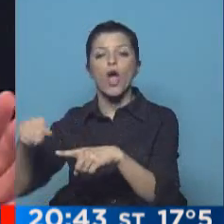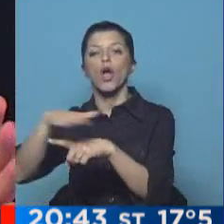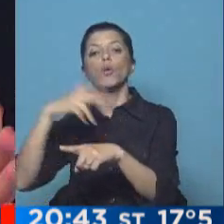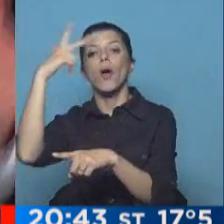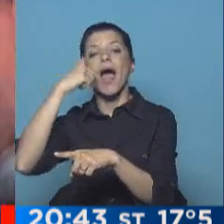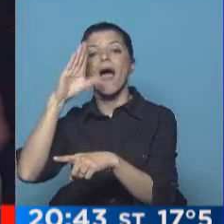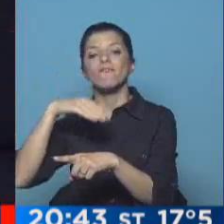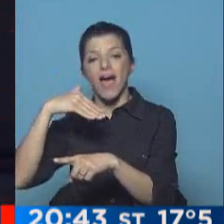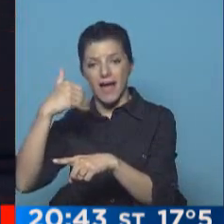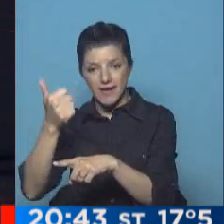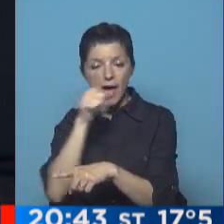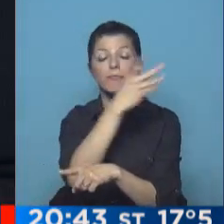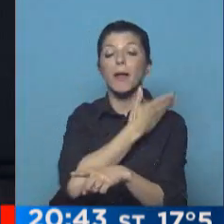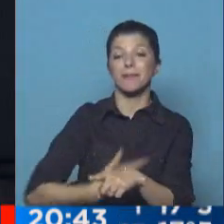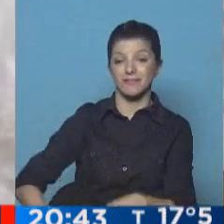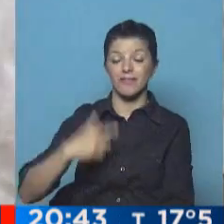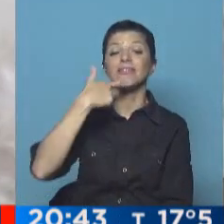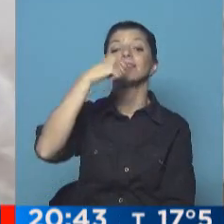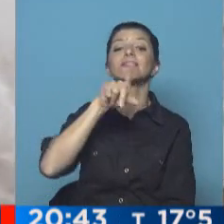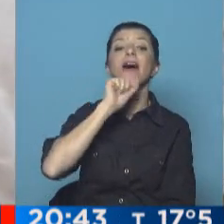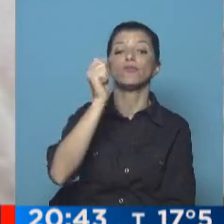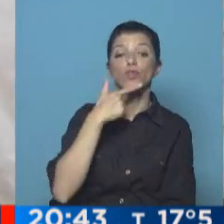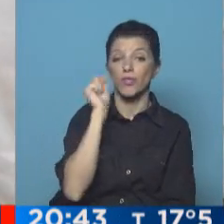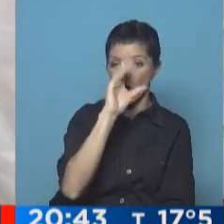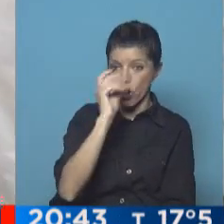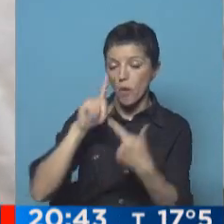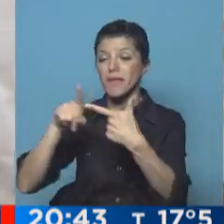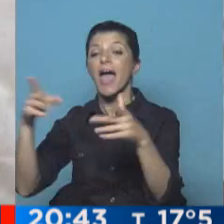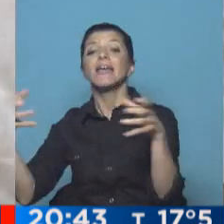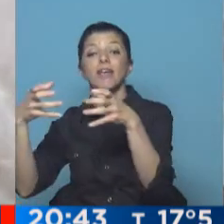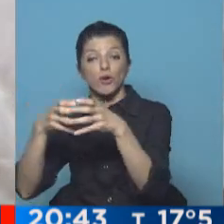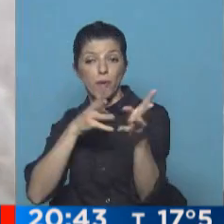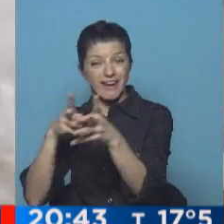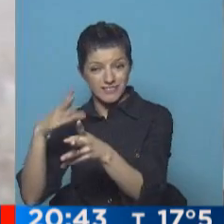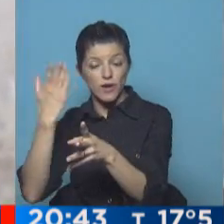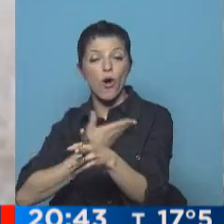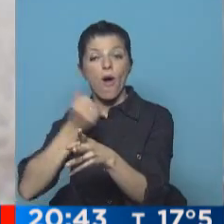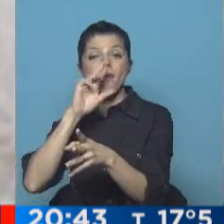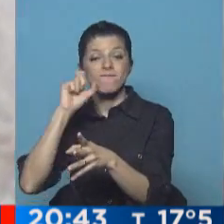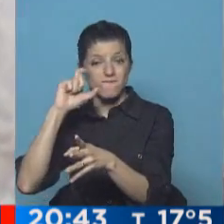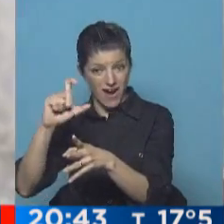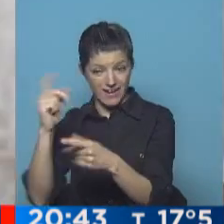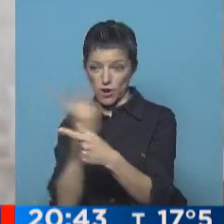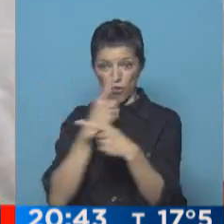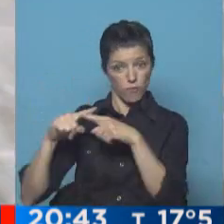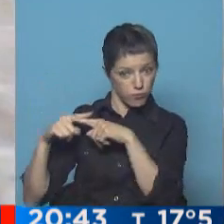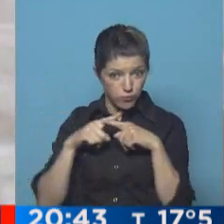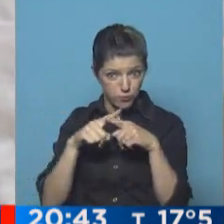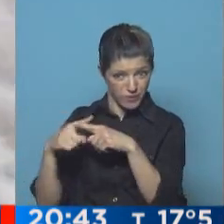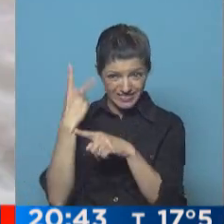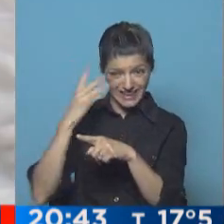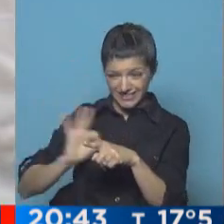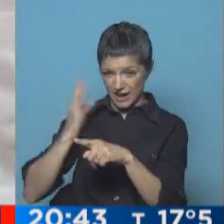miembros del gobierno, el presidente Juan Manuel Santos de Colombia y la FARC. Allí vemos las imágenes de estos últimos tiempos,